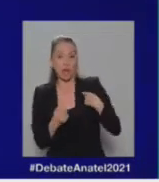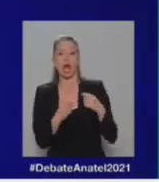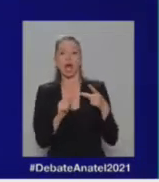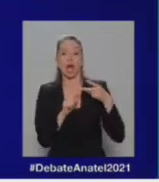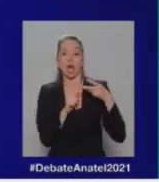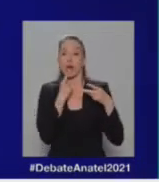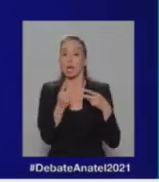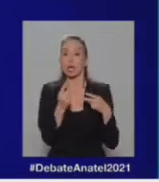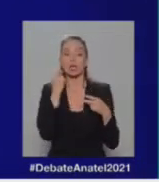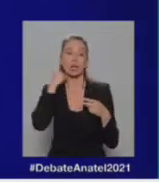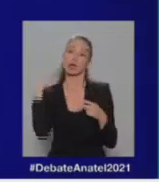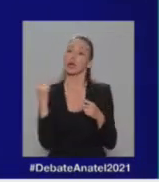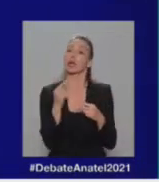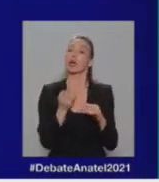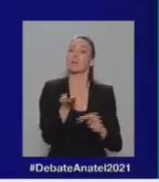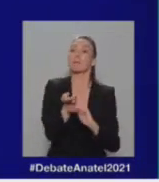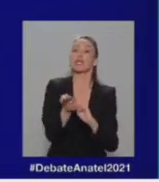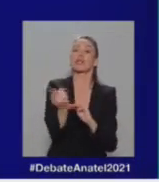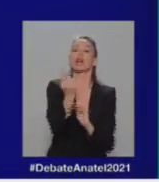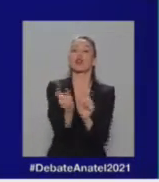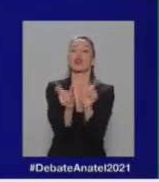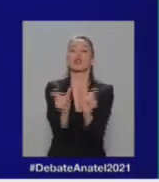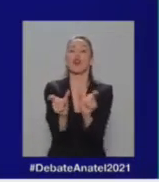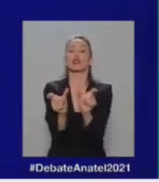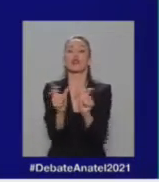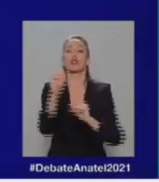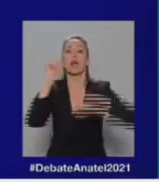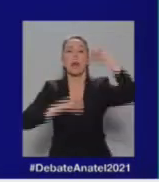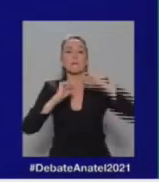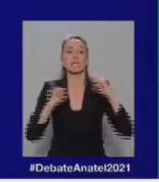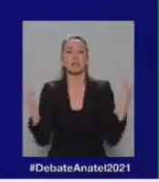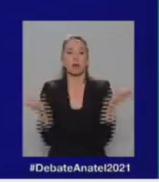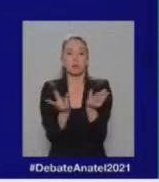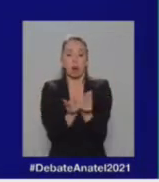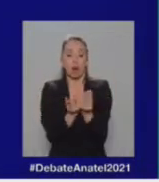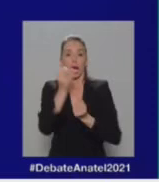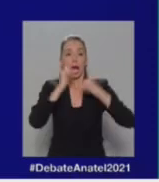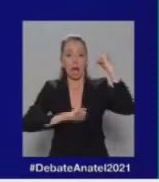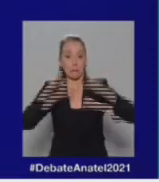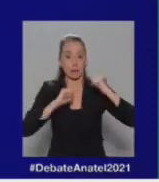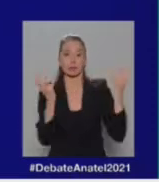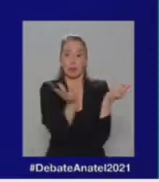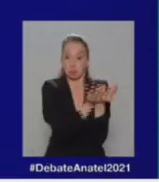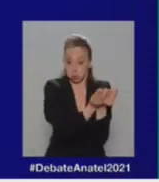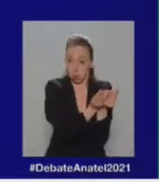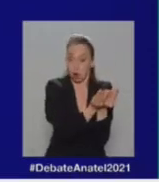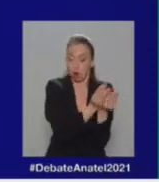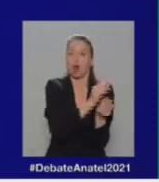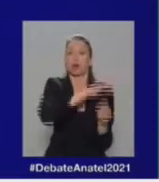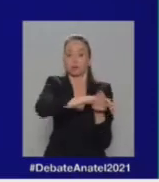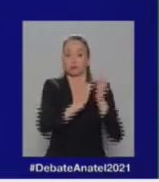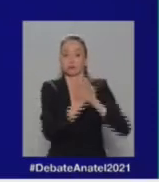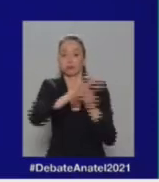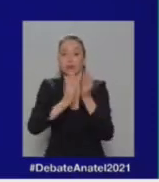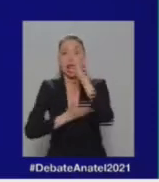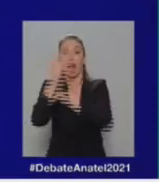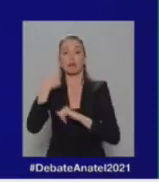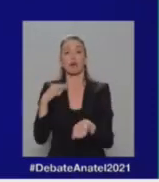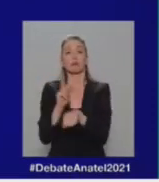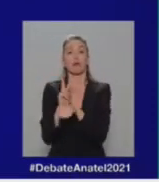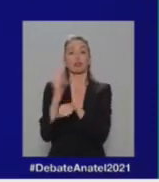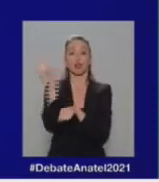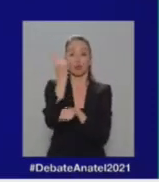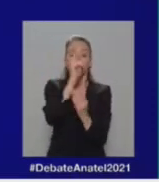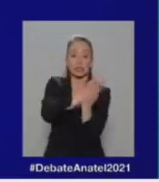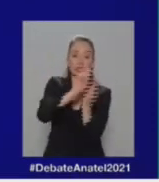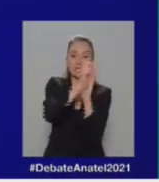hay que reconocerlas. Con dos papás, con dos mamás, abuelos, un papá o de una mamá, como fue mi caso. Tuve una vida plena y espero que